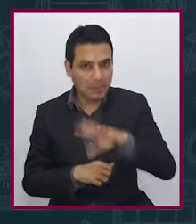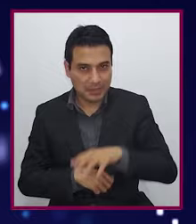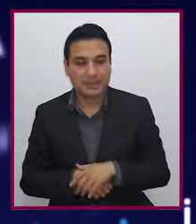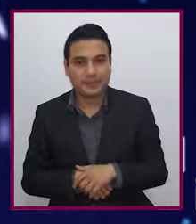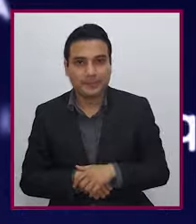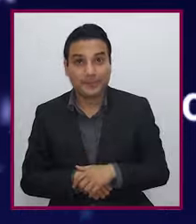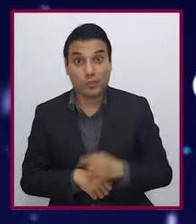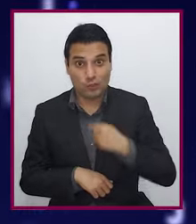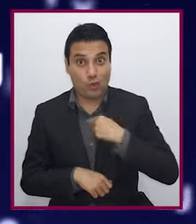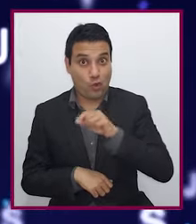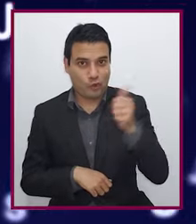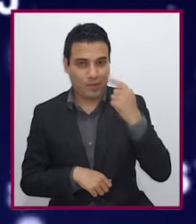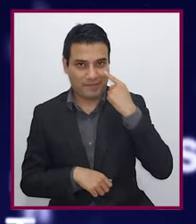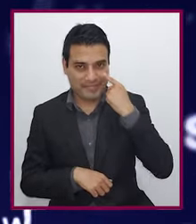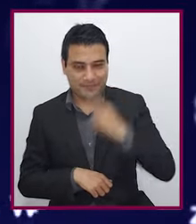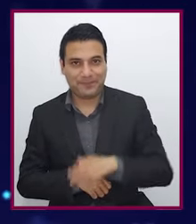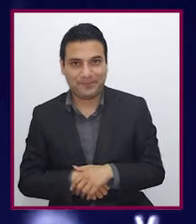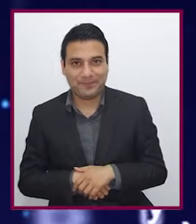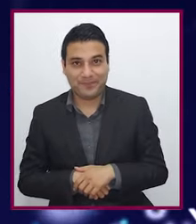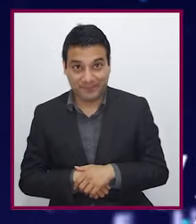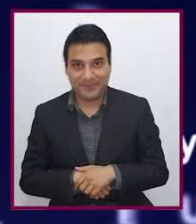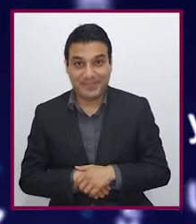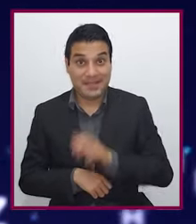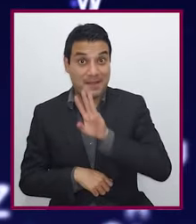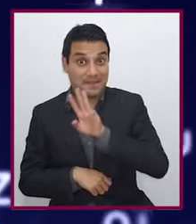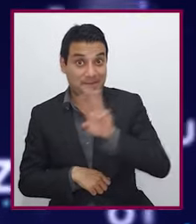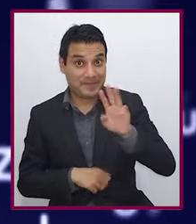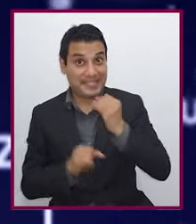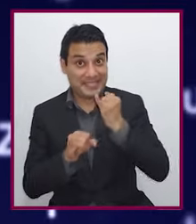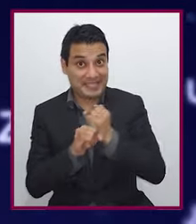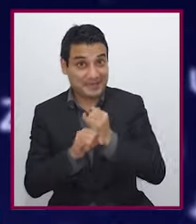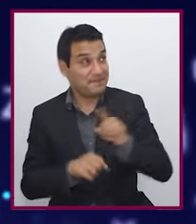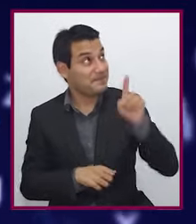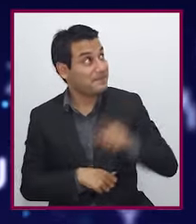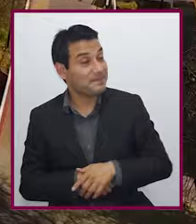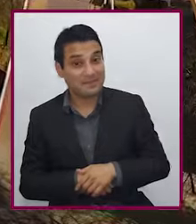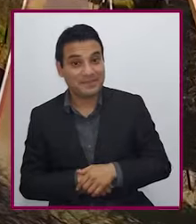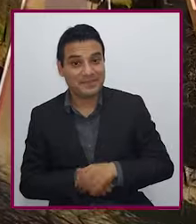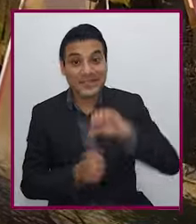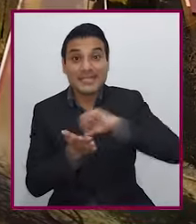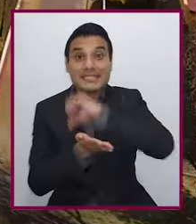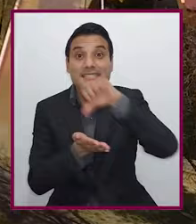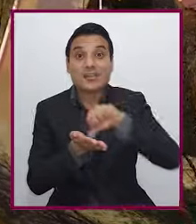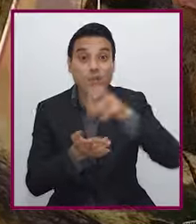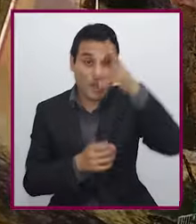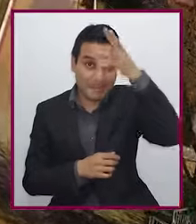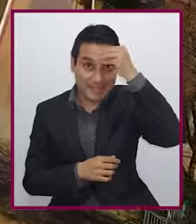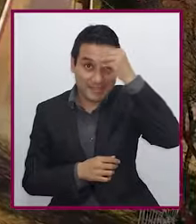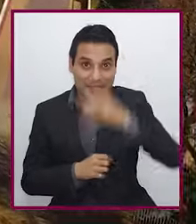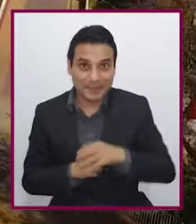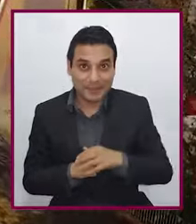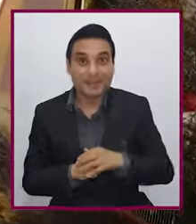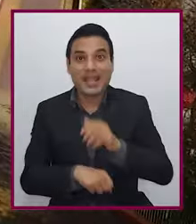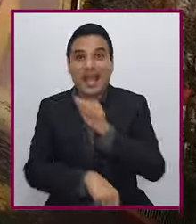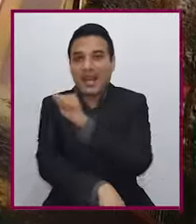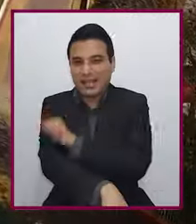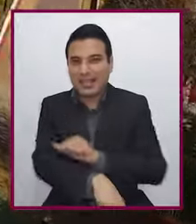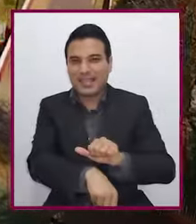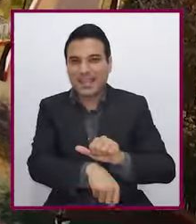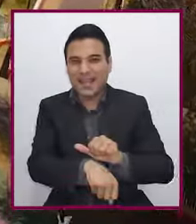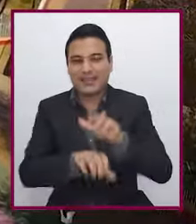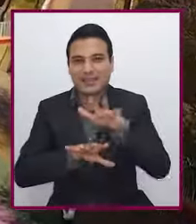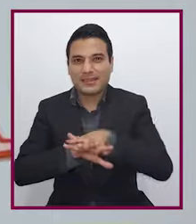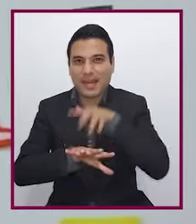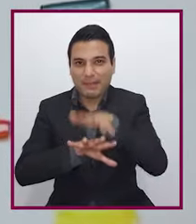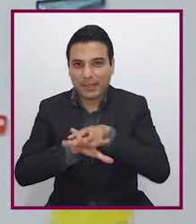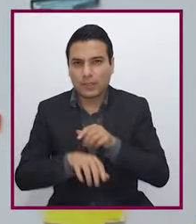cerebro. Está genial, Axel, pero yo encontré una página que puede ser de mucha utilidad. Se trata de los centros de aprendizaje virtual en la